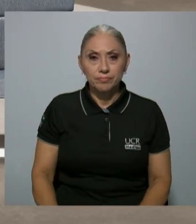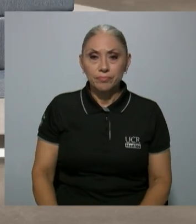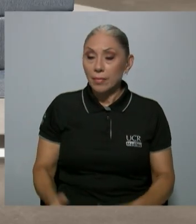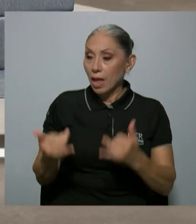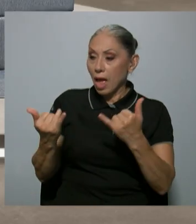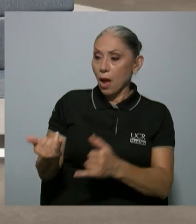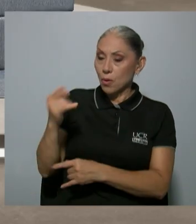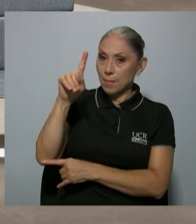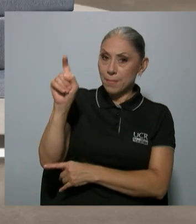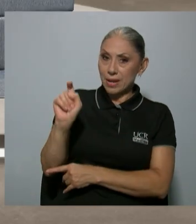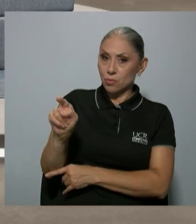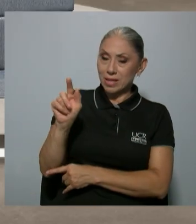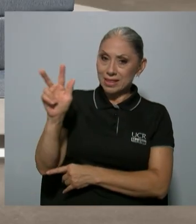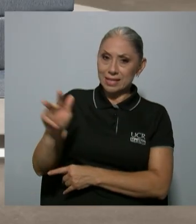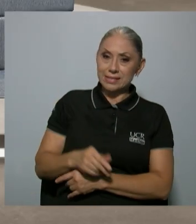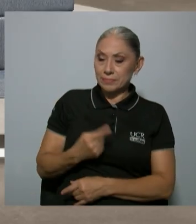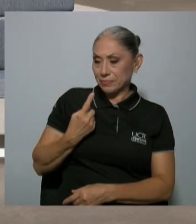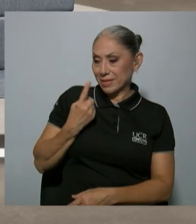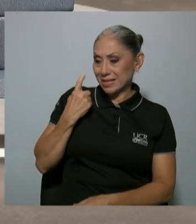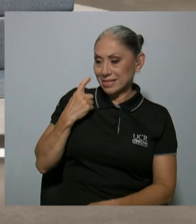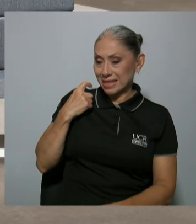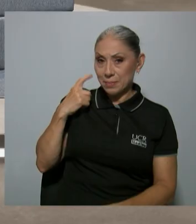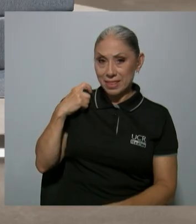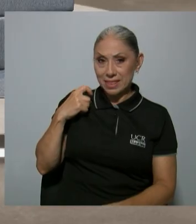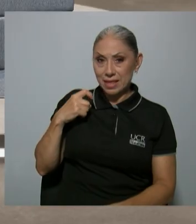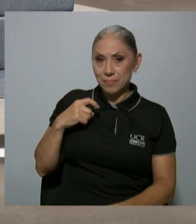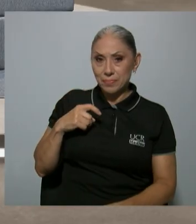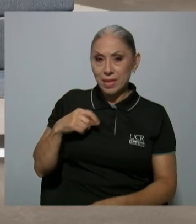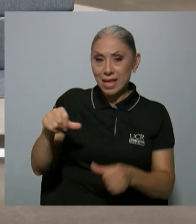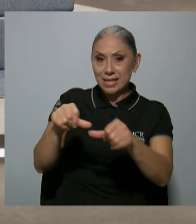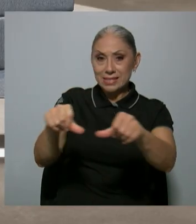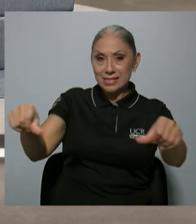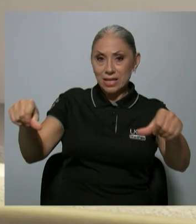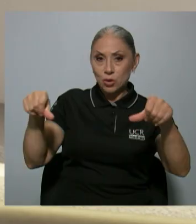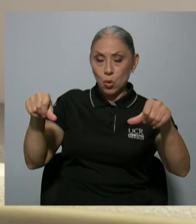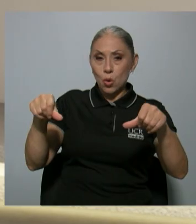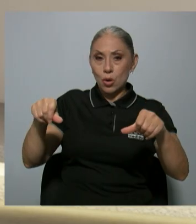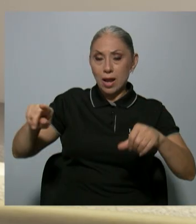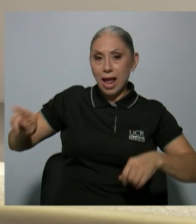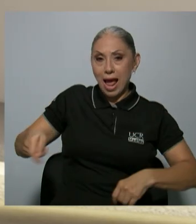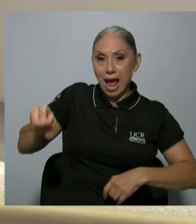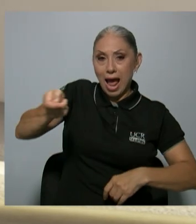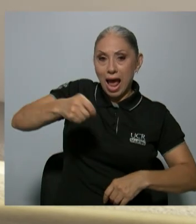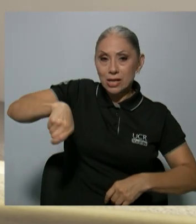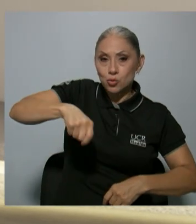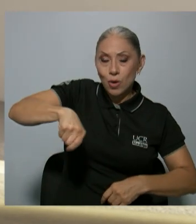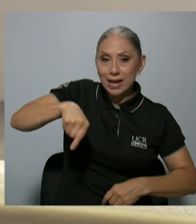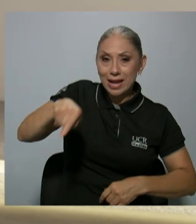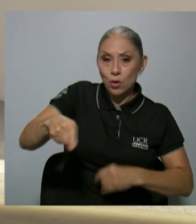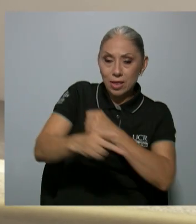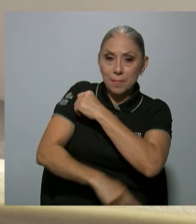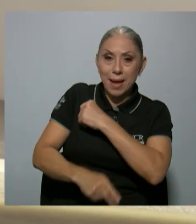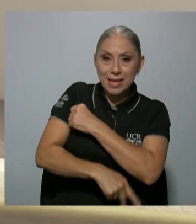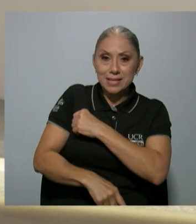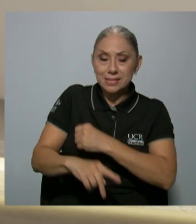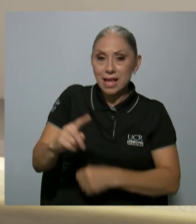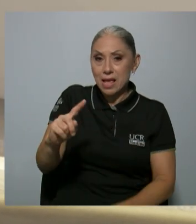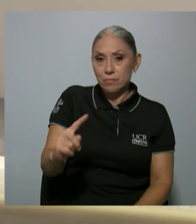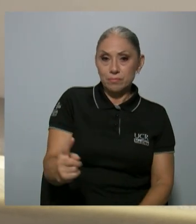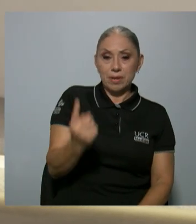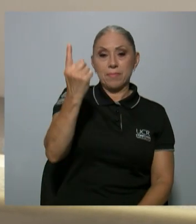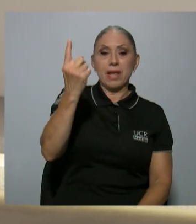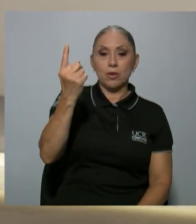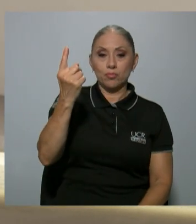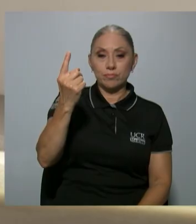3. Recientemente el sector azucarero del país se convirtió en el primero